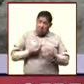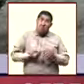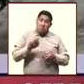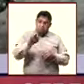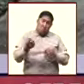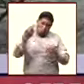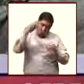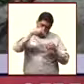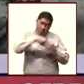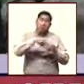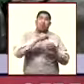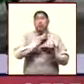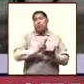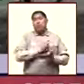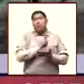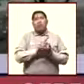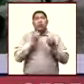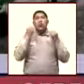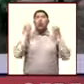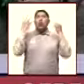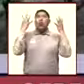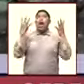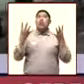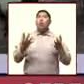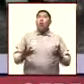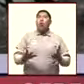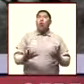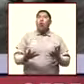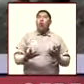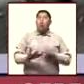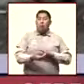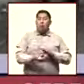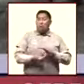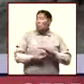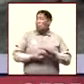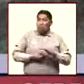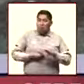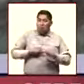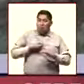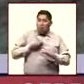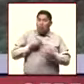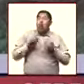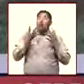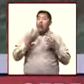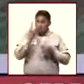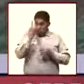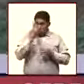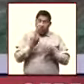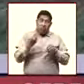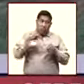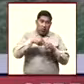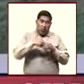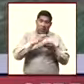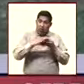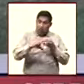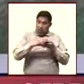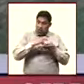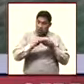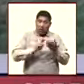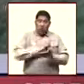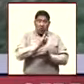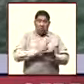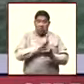¿Pero sabe cuánto cuesta el ingreso ilegal, pero directo, a una de las caseras de la Universidad Mayor